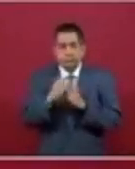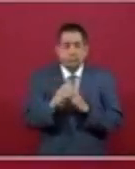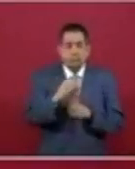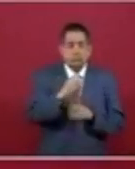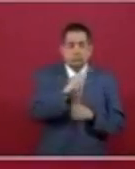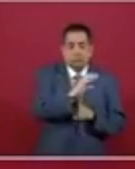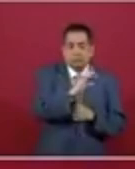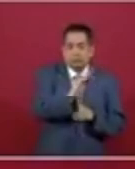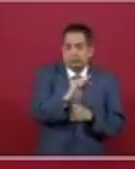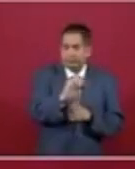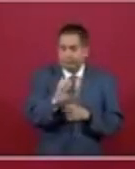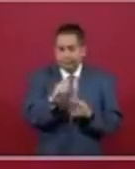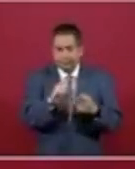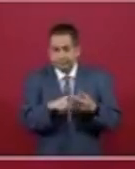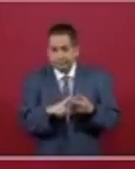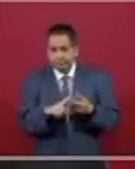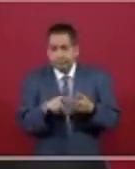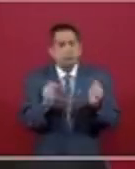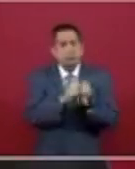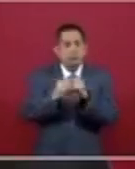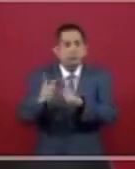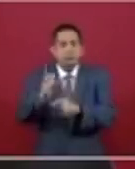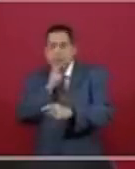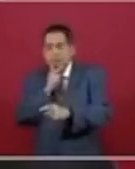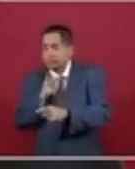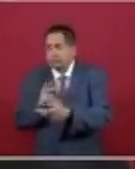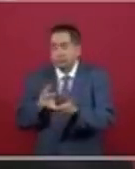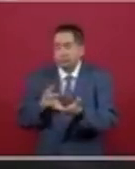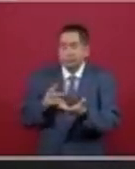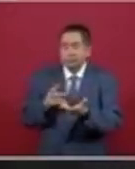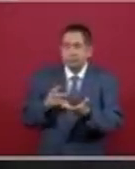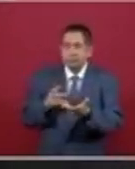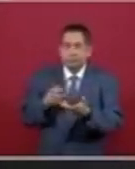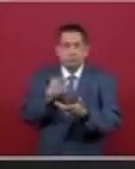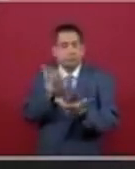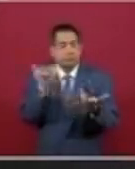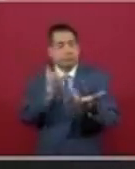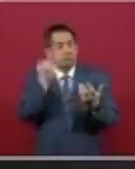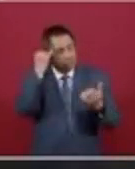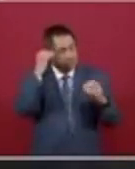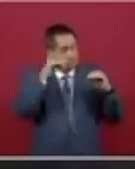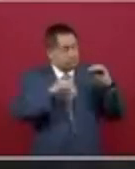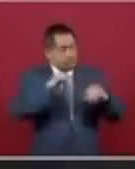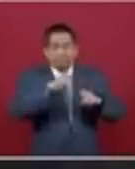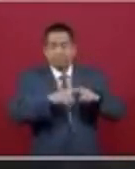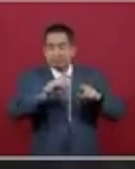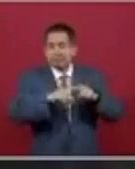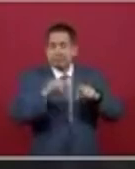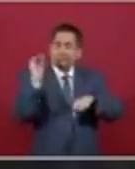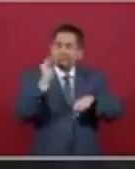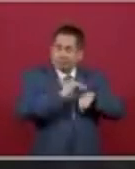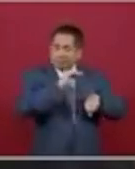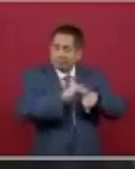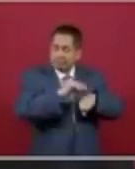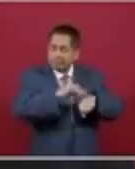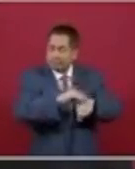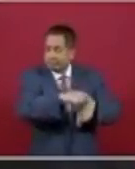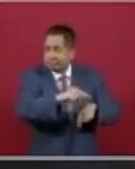de Electricidad y con Pemex. Entonces se crearon todos esos organismos